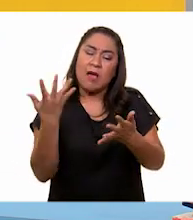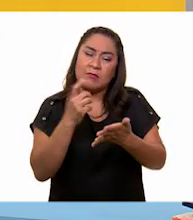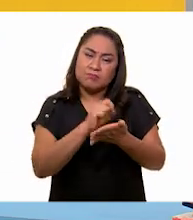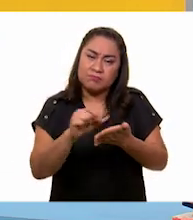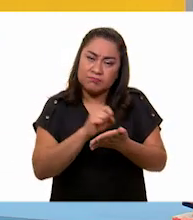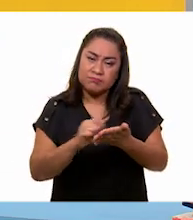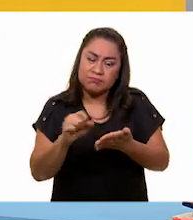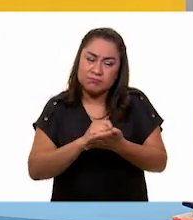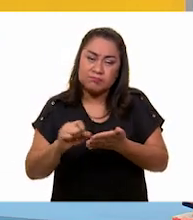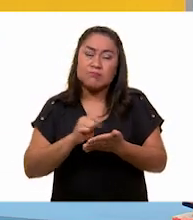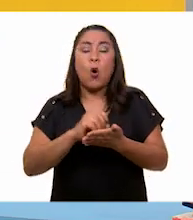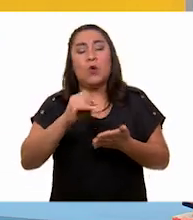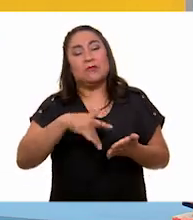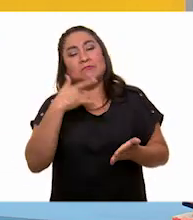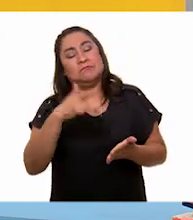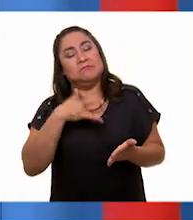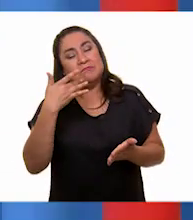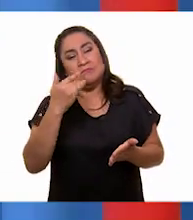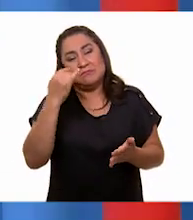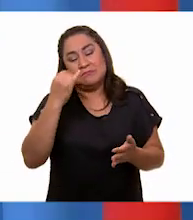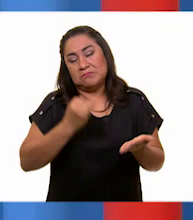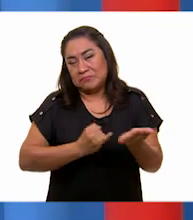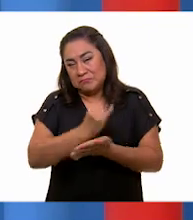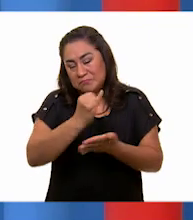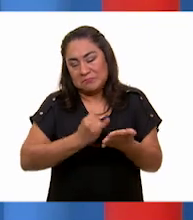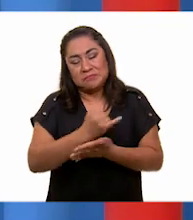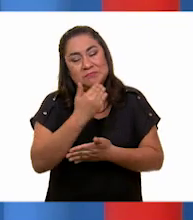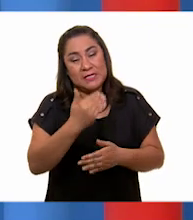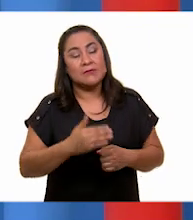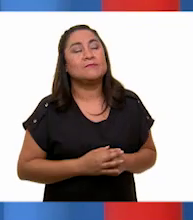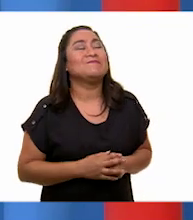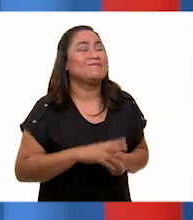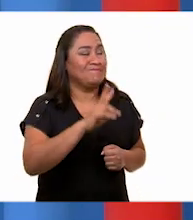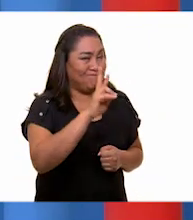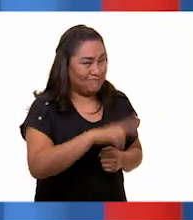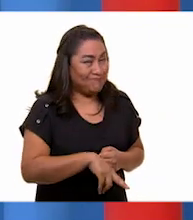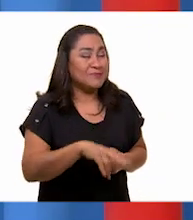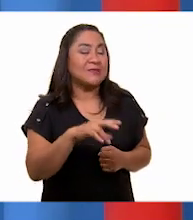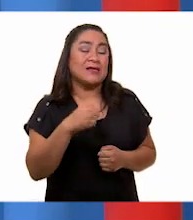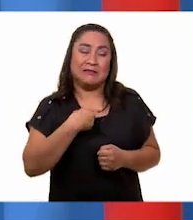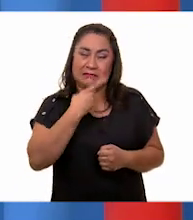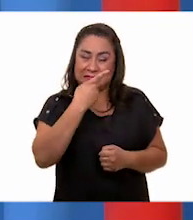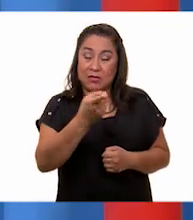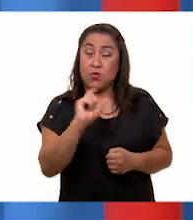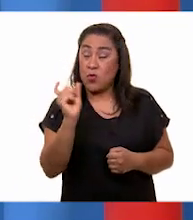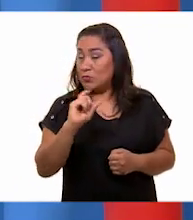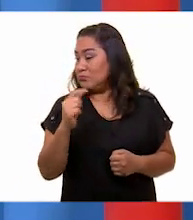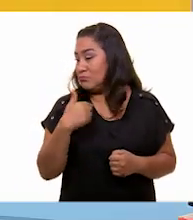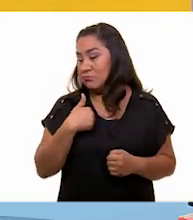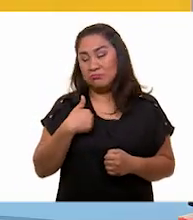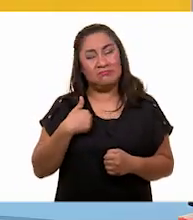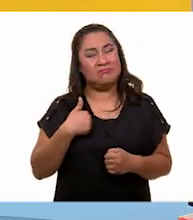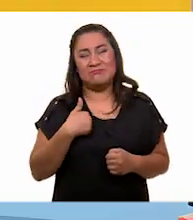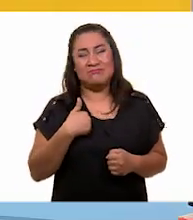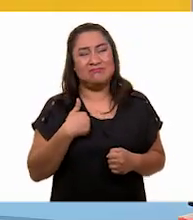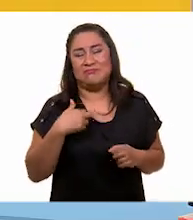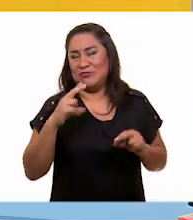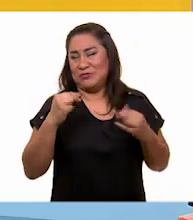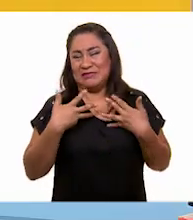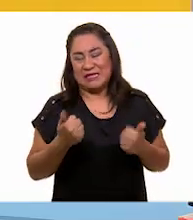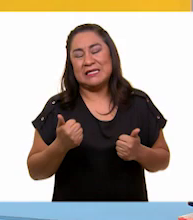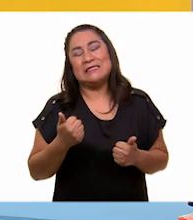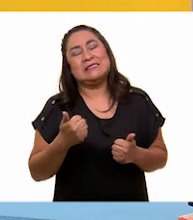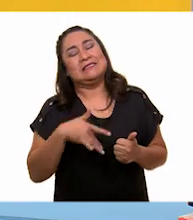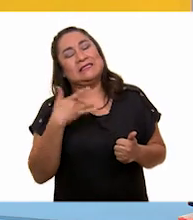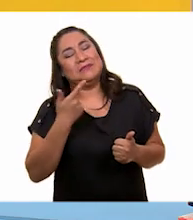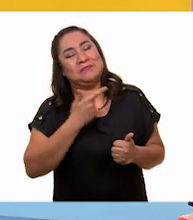tomar decisiones asertivas. Así es, maestra. Le confieso que cuando no le entiendo es cuando no me gustan las matemáticas. Alumnas y alumnos en